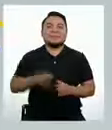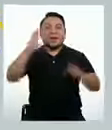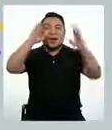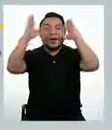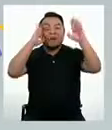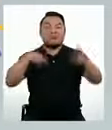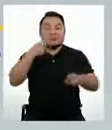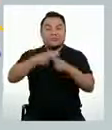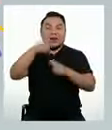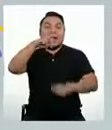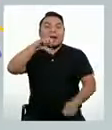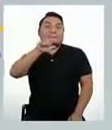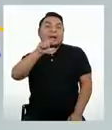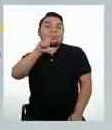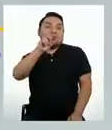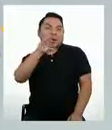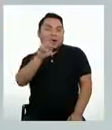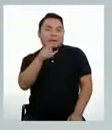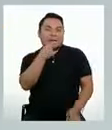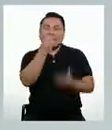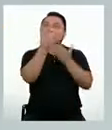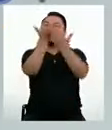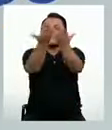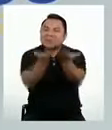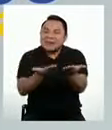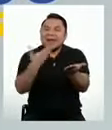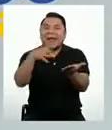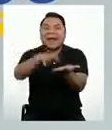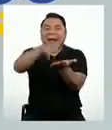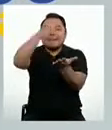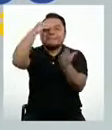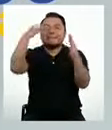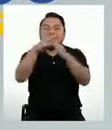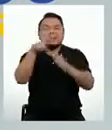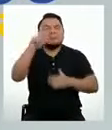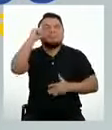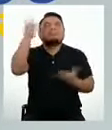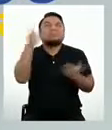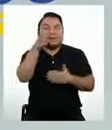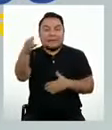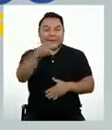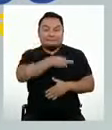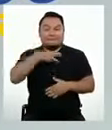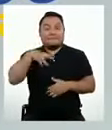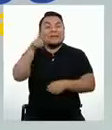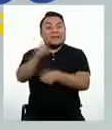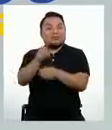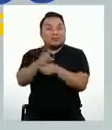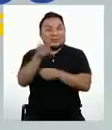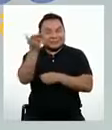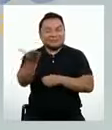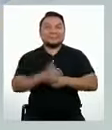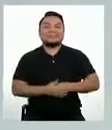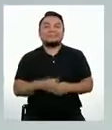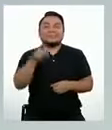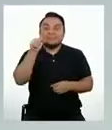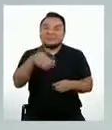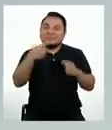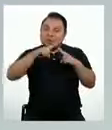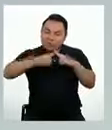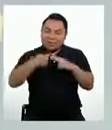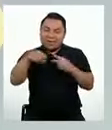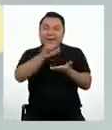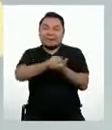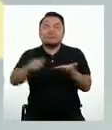Hola, soy Paola Moreno, bienvenidas y bienvenidos a Aprendo en Casa, una iniciativa del Ministerio de Educación. Comenzamos el mes